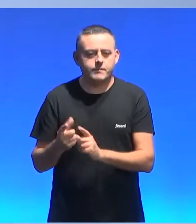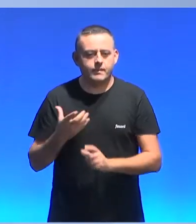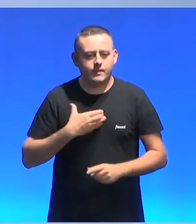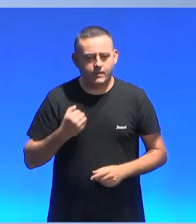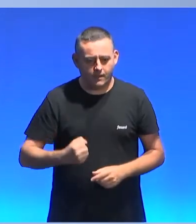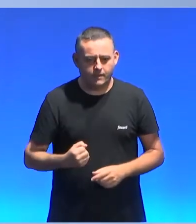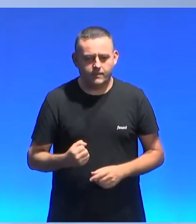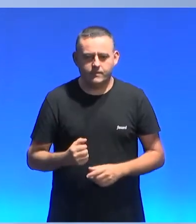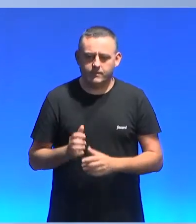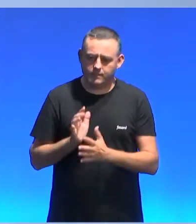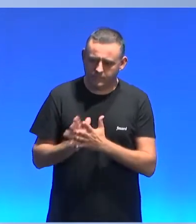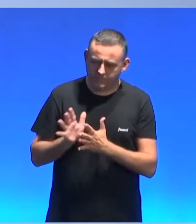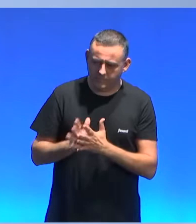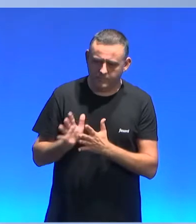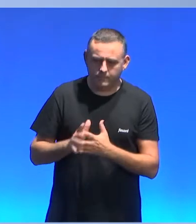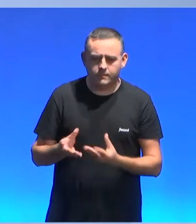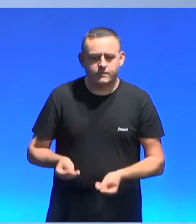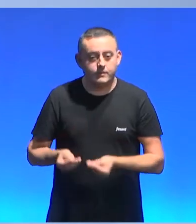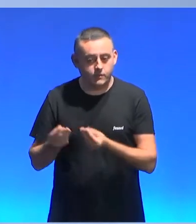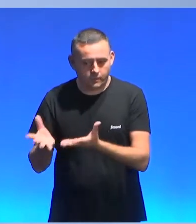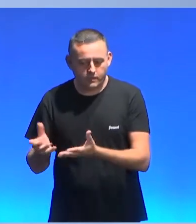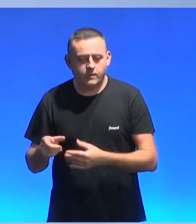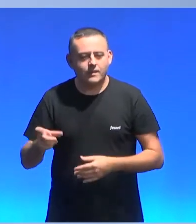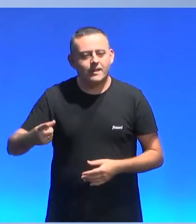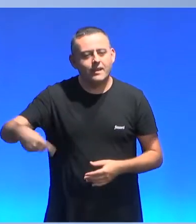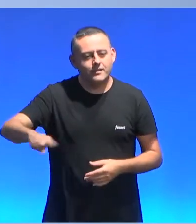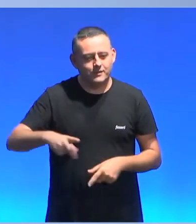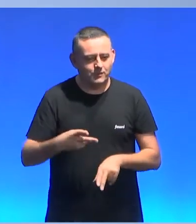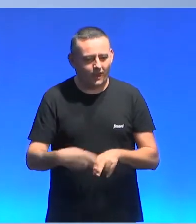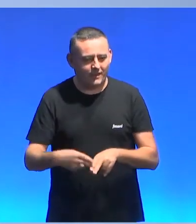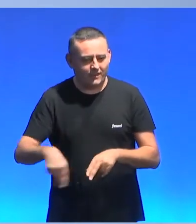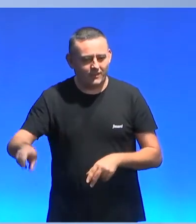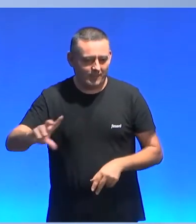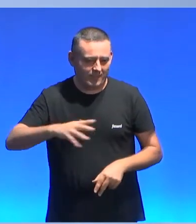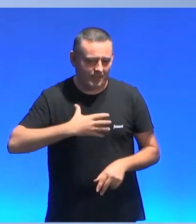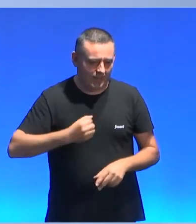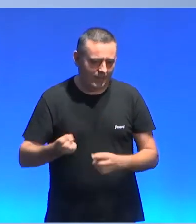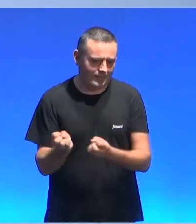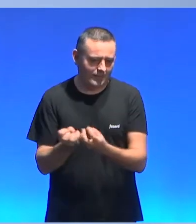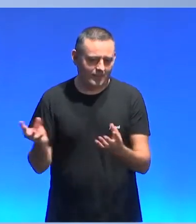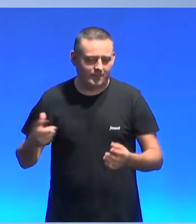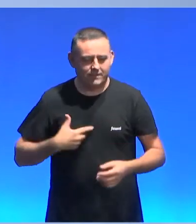políticos se ponen a reír, divertidos. Y yo me enfado